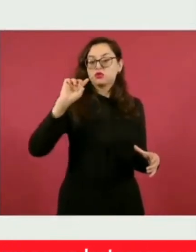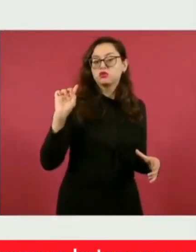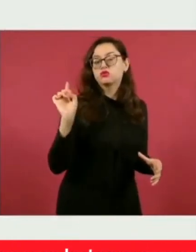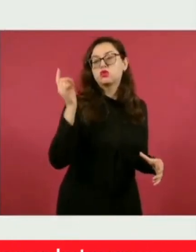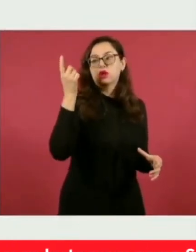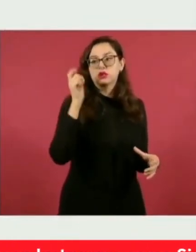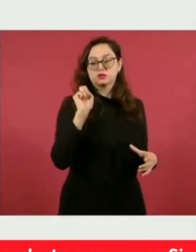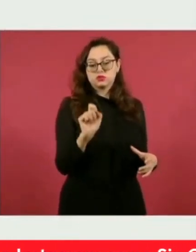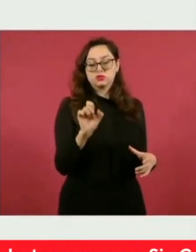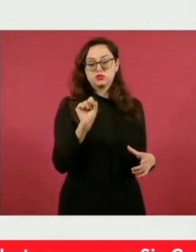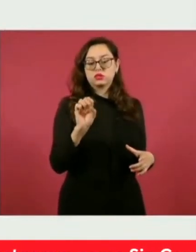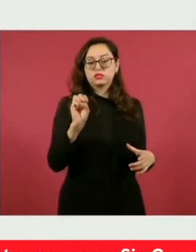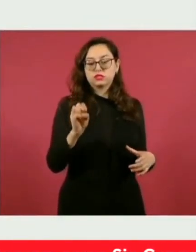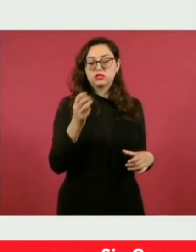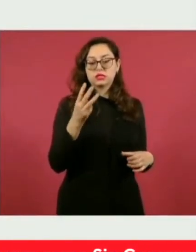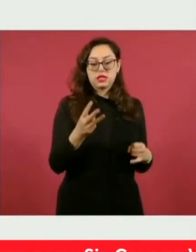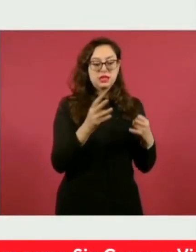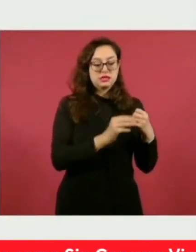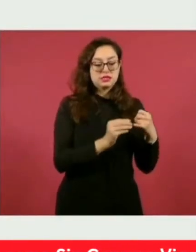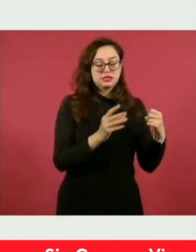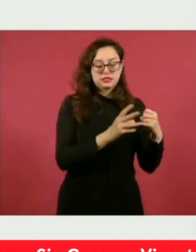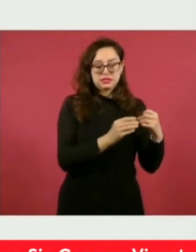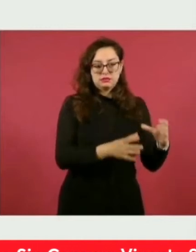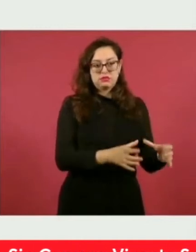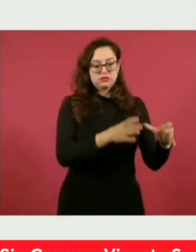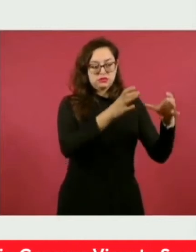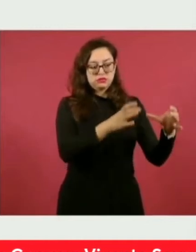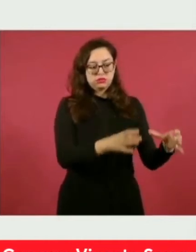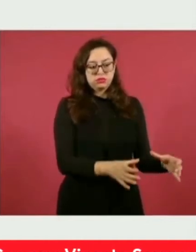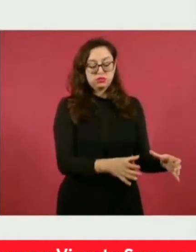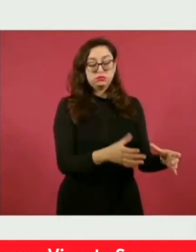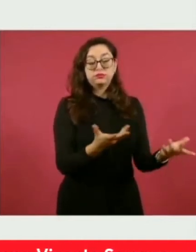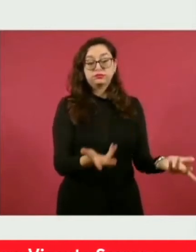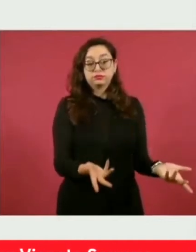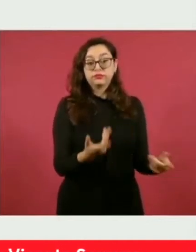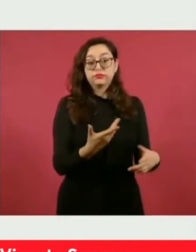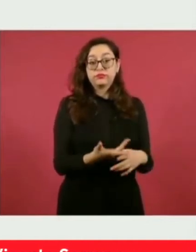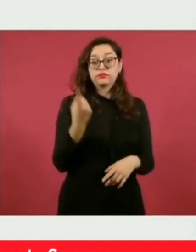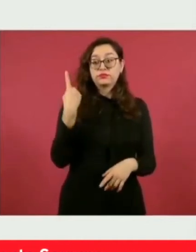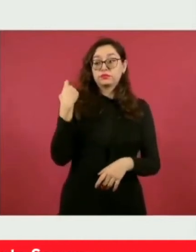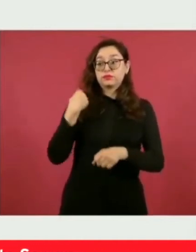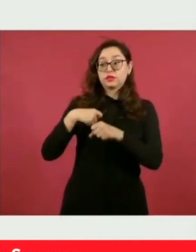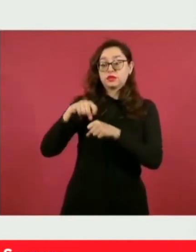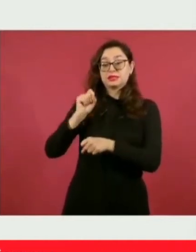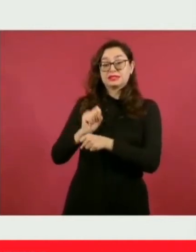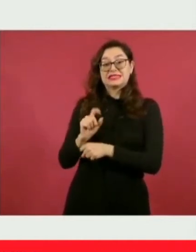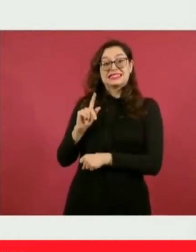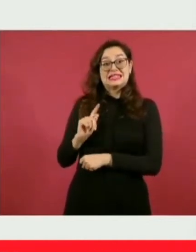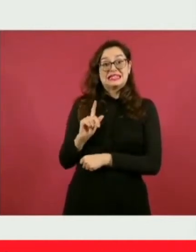$64.63. Si recordamos, la semana pasada informamos que esta misma mezcla estuvo en